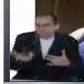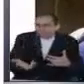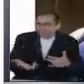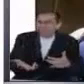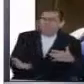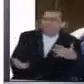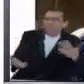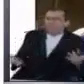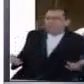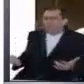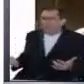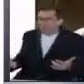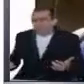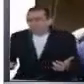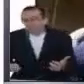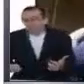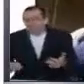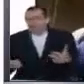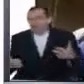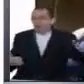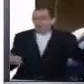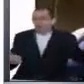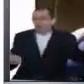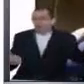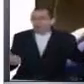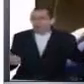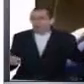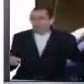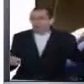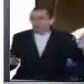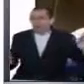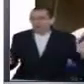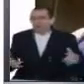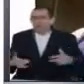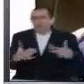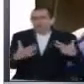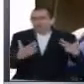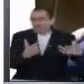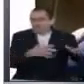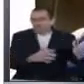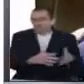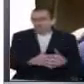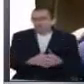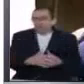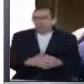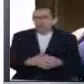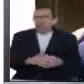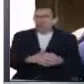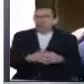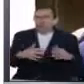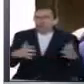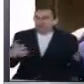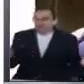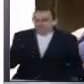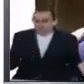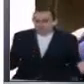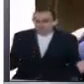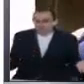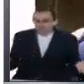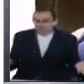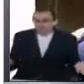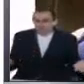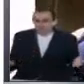ya que la liberación ya había sido comenzada, llevaban ya hora y media, 2 horas, para no sacar ese demonio y no se había